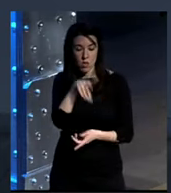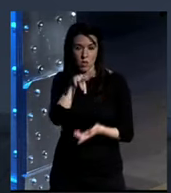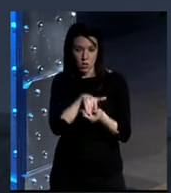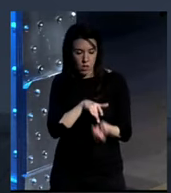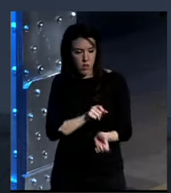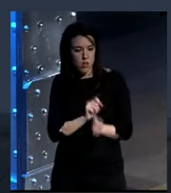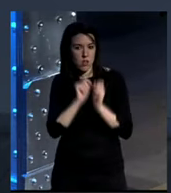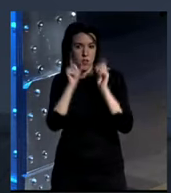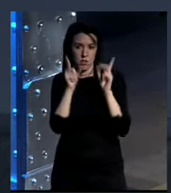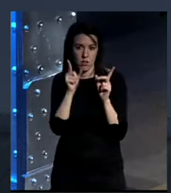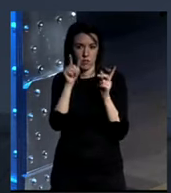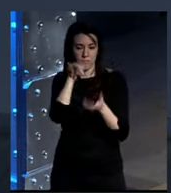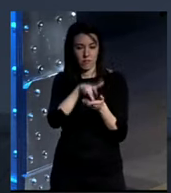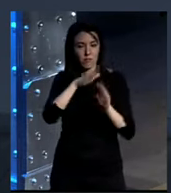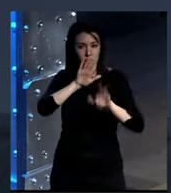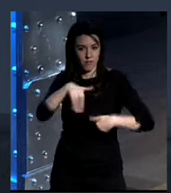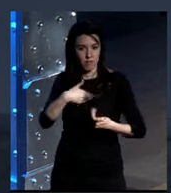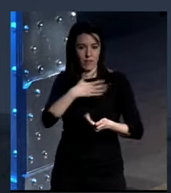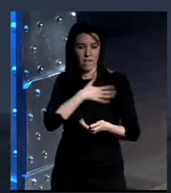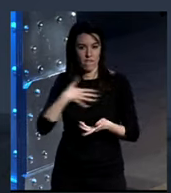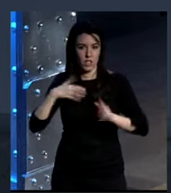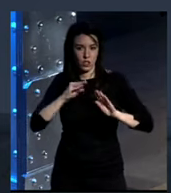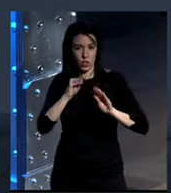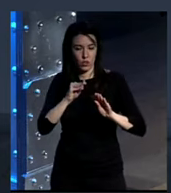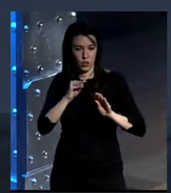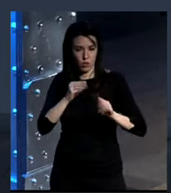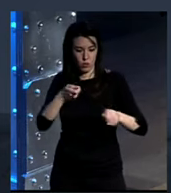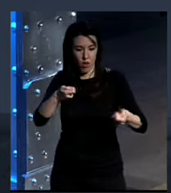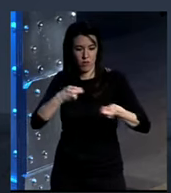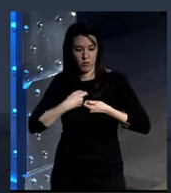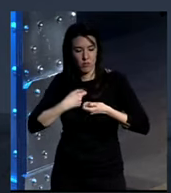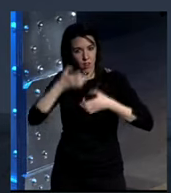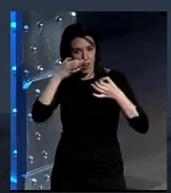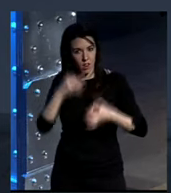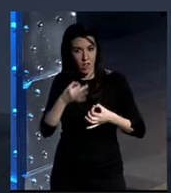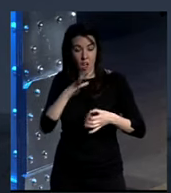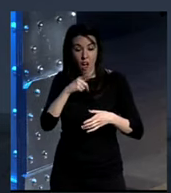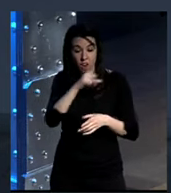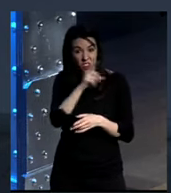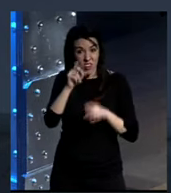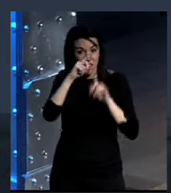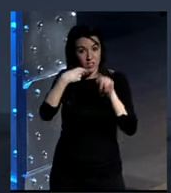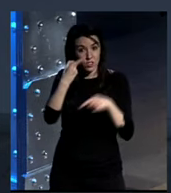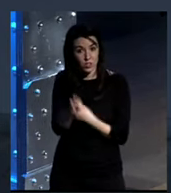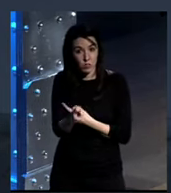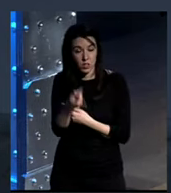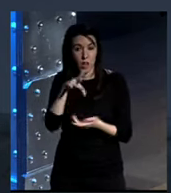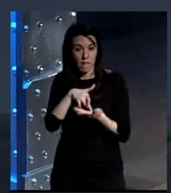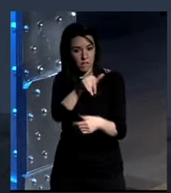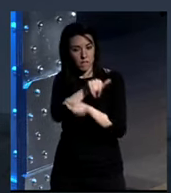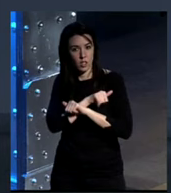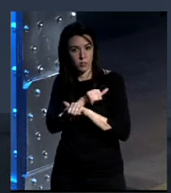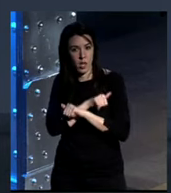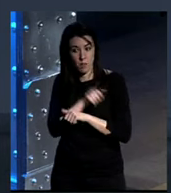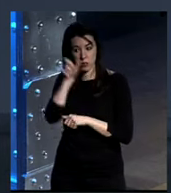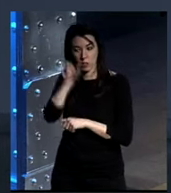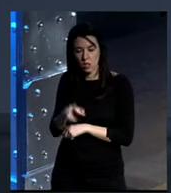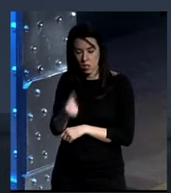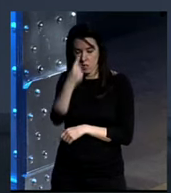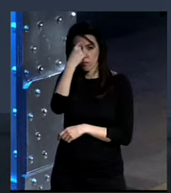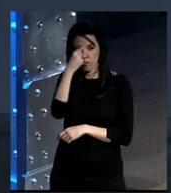ven cumplidos sus deseos. Entonces, bueno, ahora estamos 100 años más tarde, esperemos que alguien se acuerde y